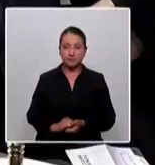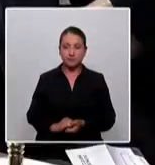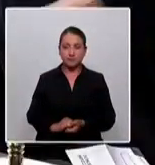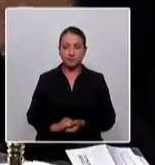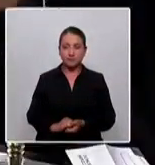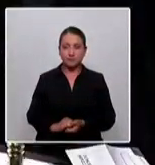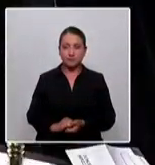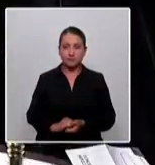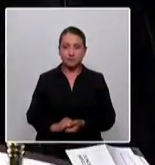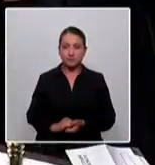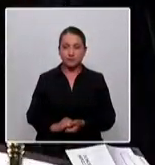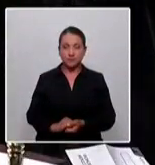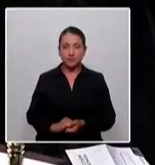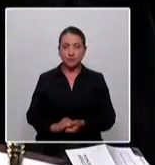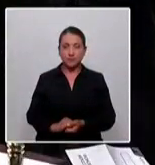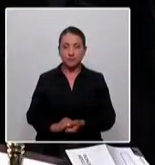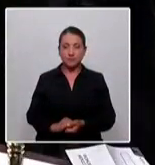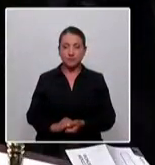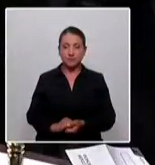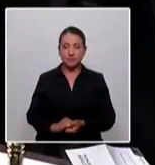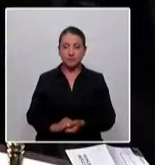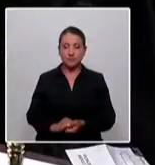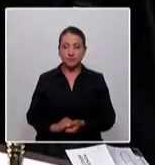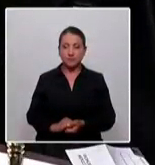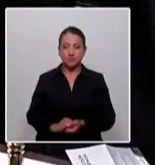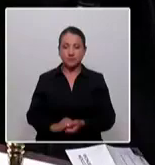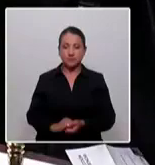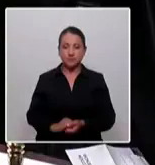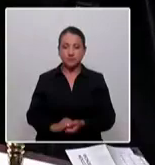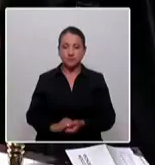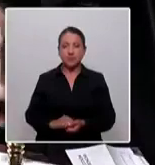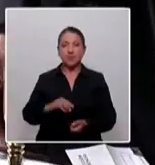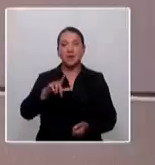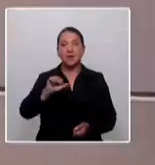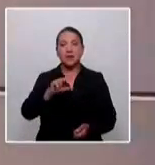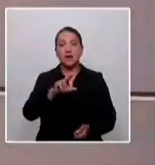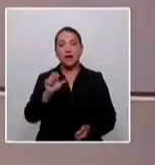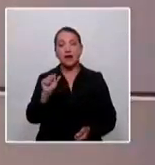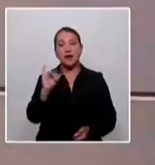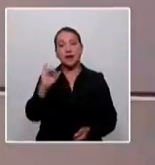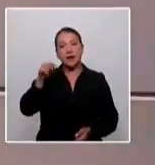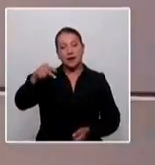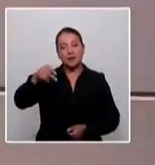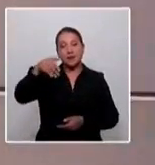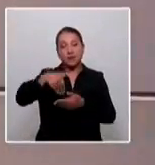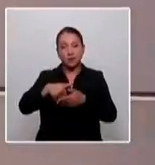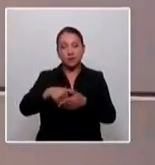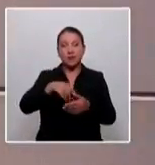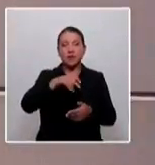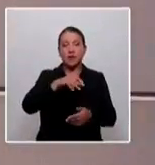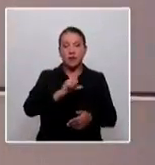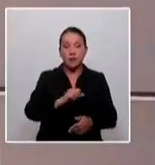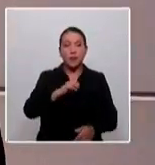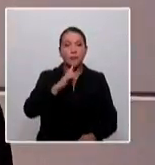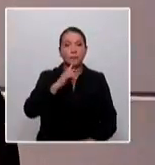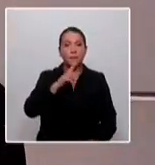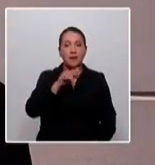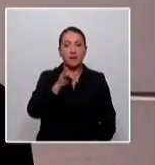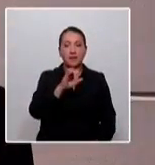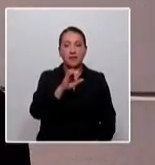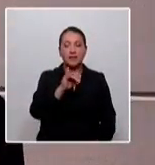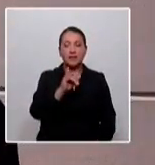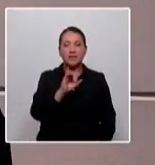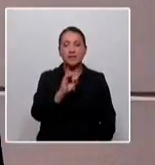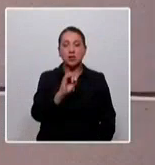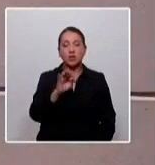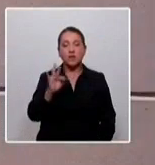habría que había que tener con la convención y que se ha expresado en esta quizás proceso más largo para poder elegir una mesa,